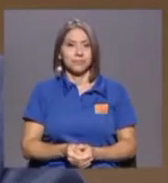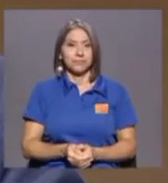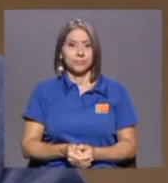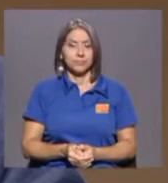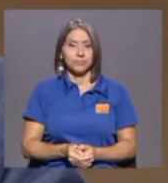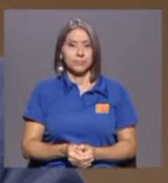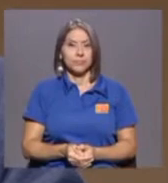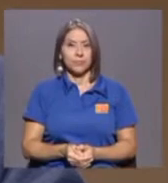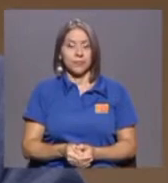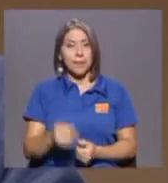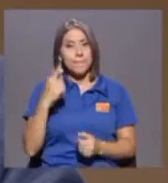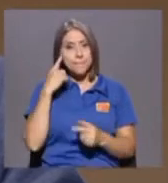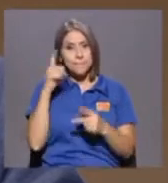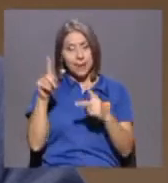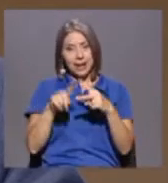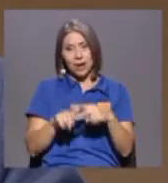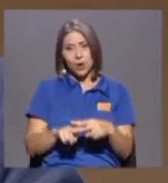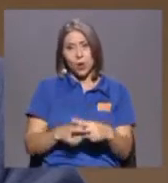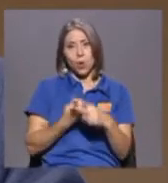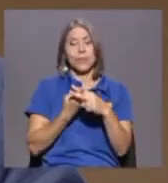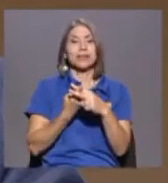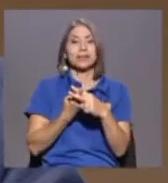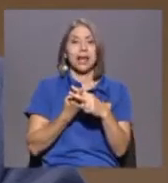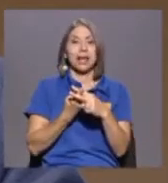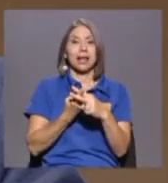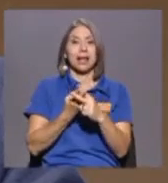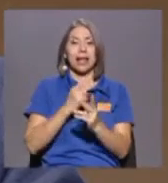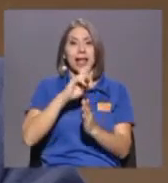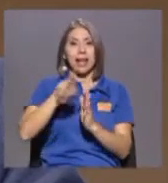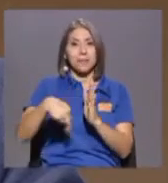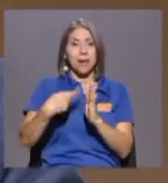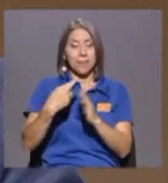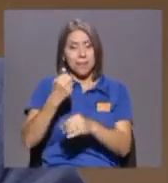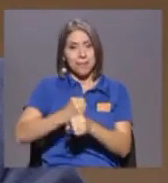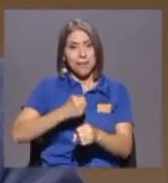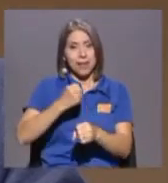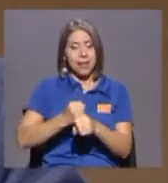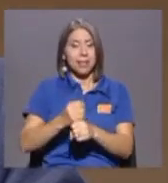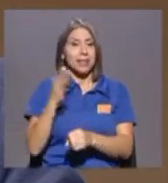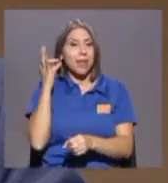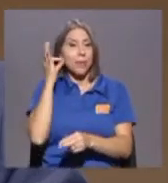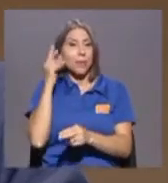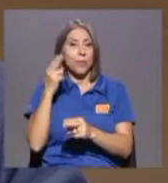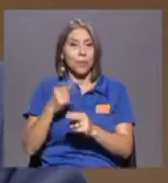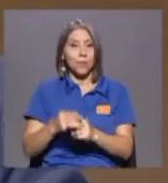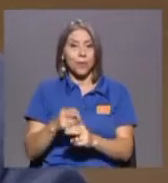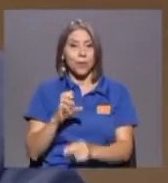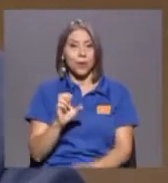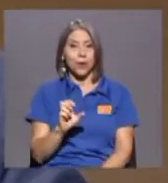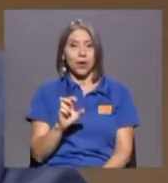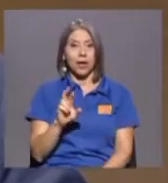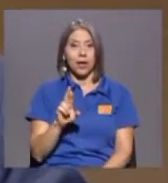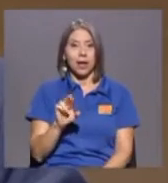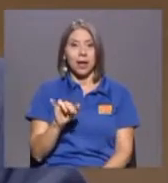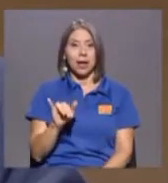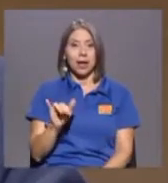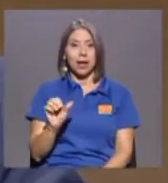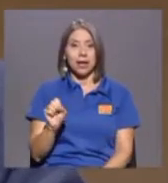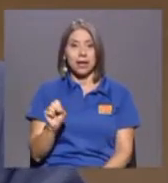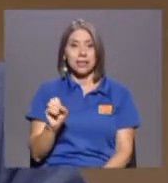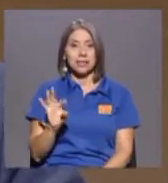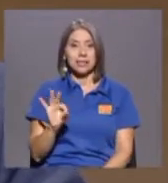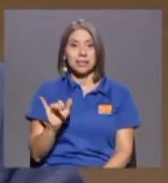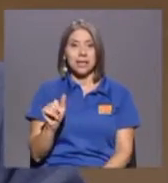Para comenzar, el papel de Cristiana Figueres, que fue la que llevó todo ese